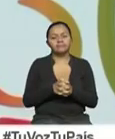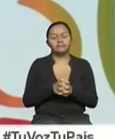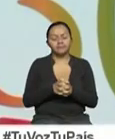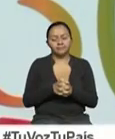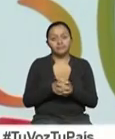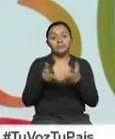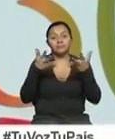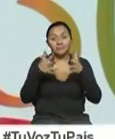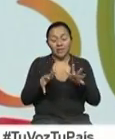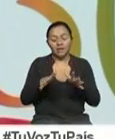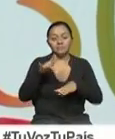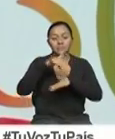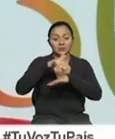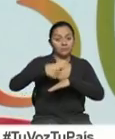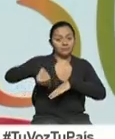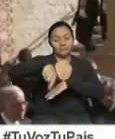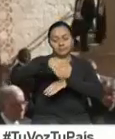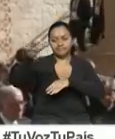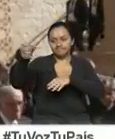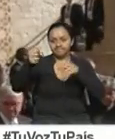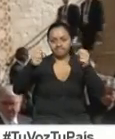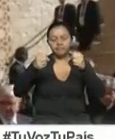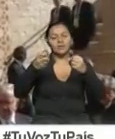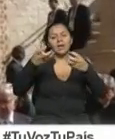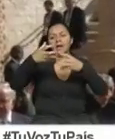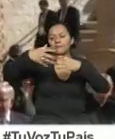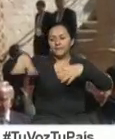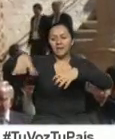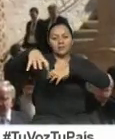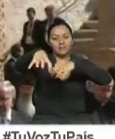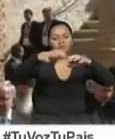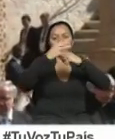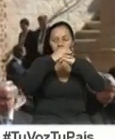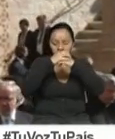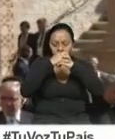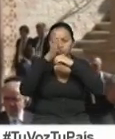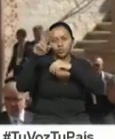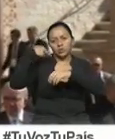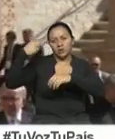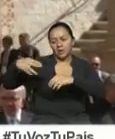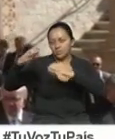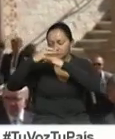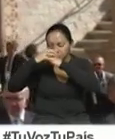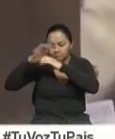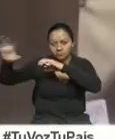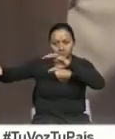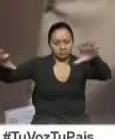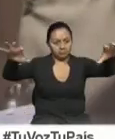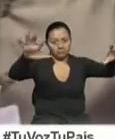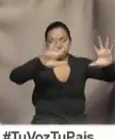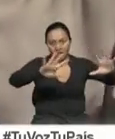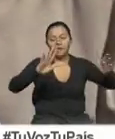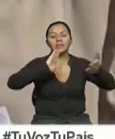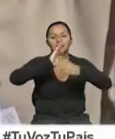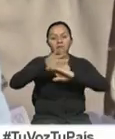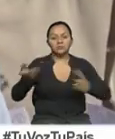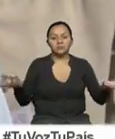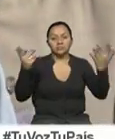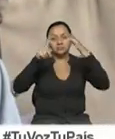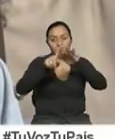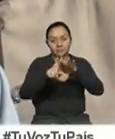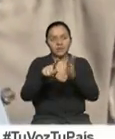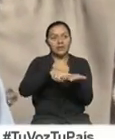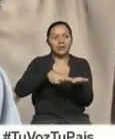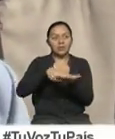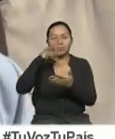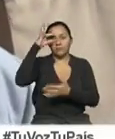Como parte de la cita, se planteaban rezos por separado entre los creyentes de cada religión, para luego sostener un acto central en la plaza de la localidad con